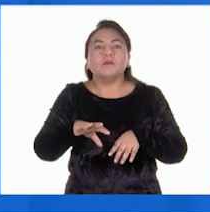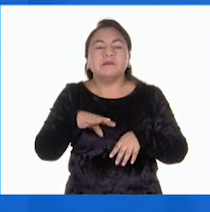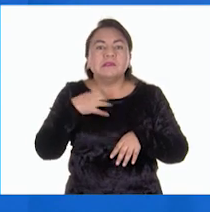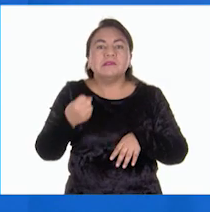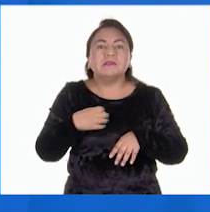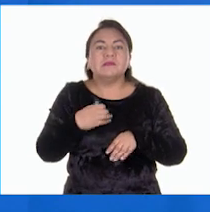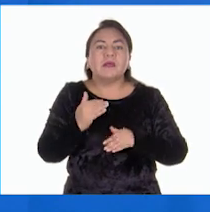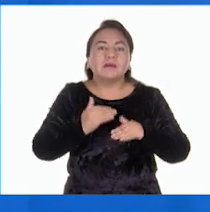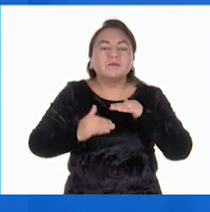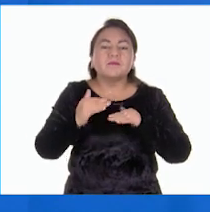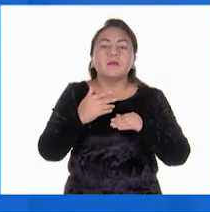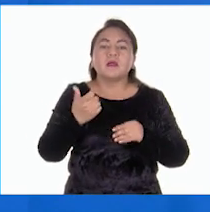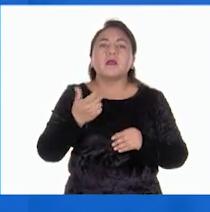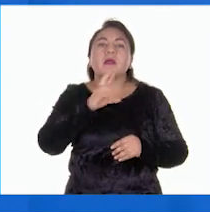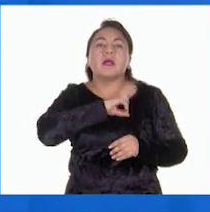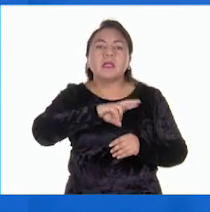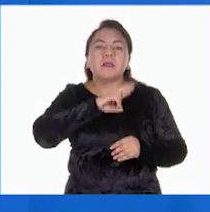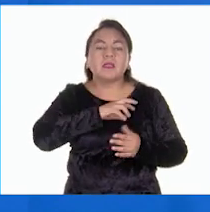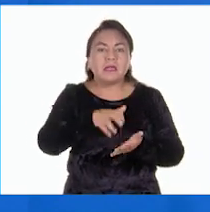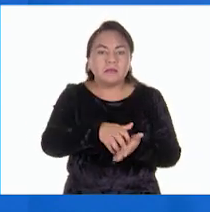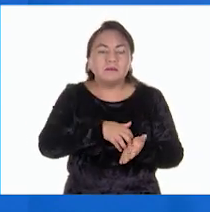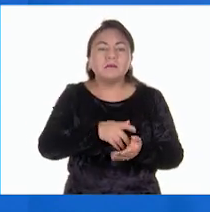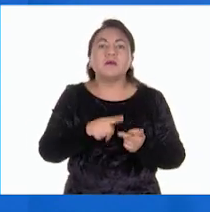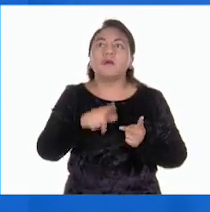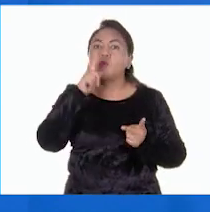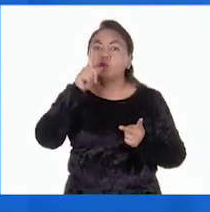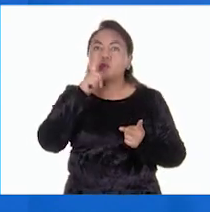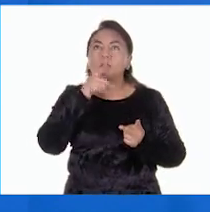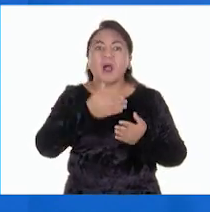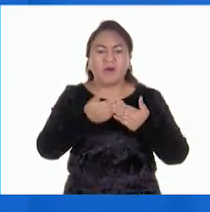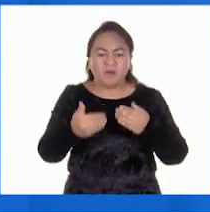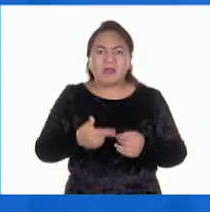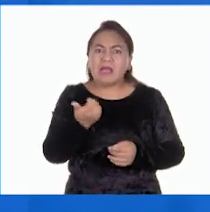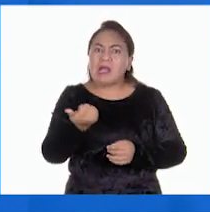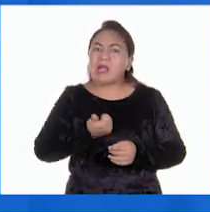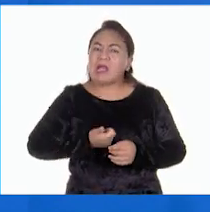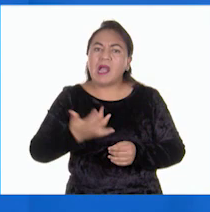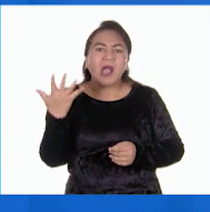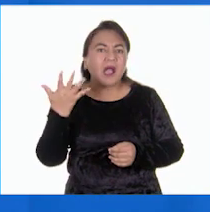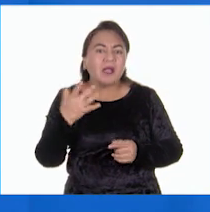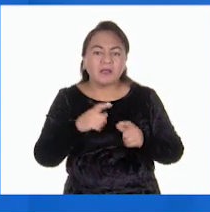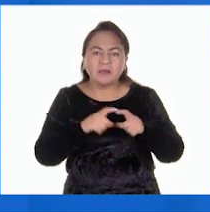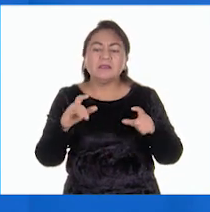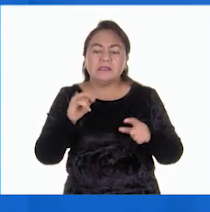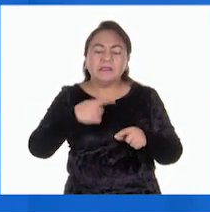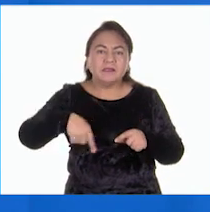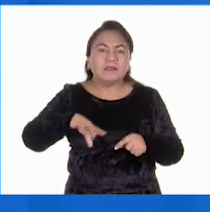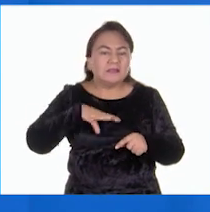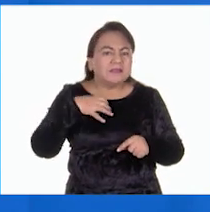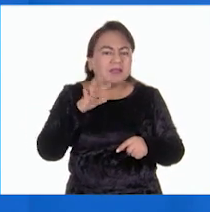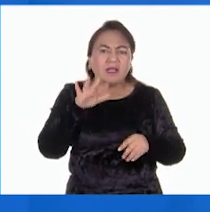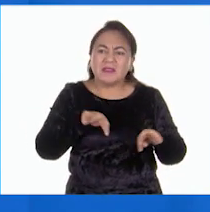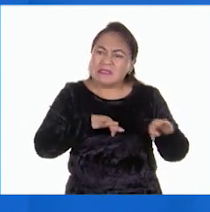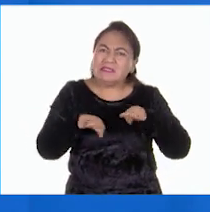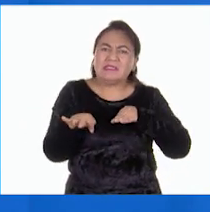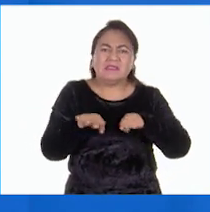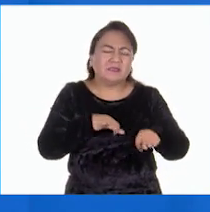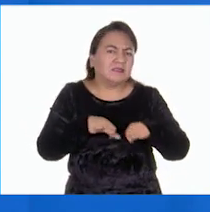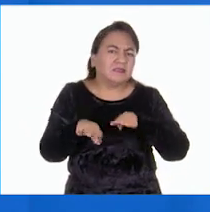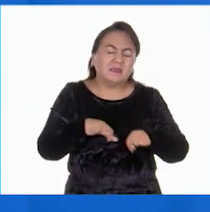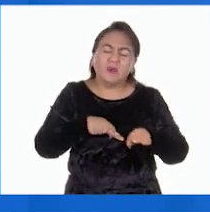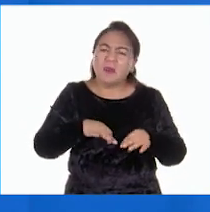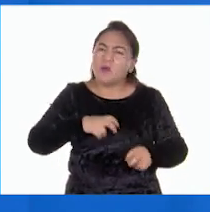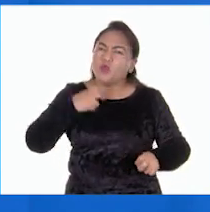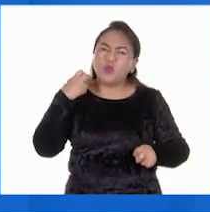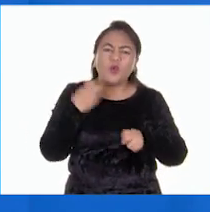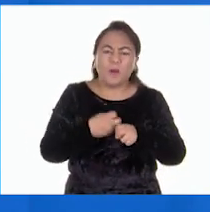ahorrando la renta de oficinas y la luz, que, por cierto, me está llegando más cara. Estamos trabajando como perros para ganarnos el